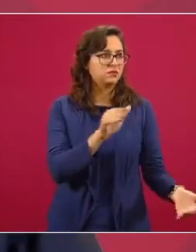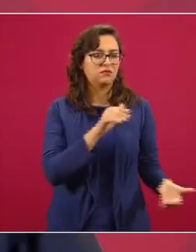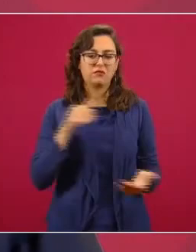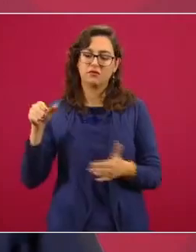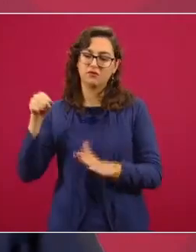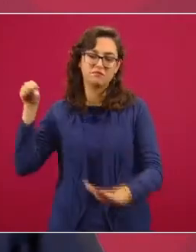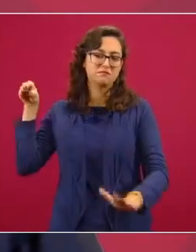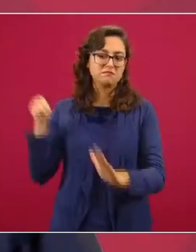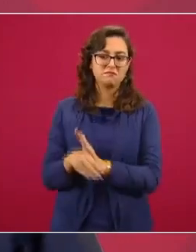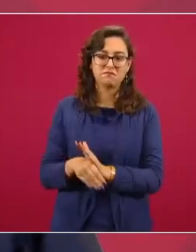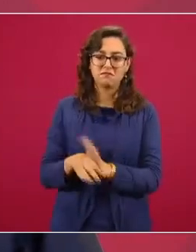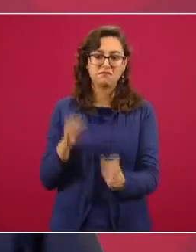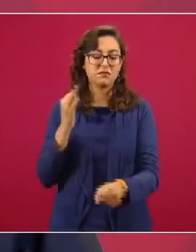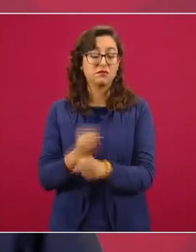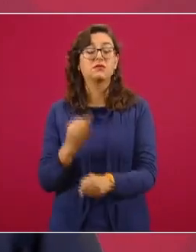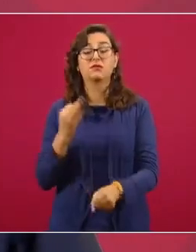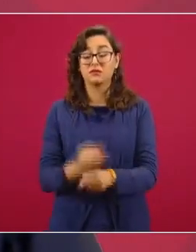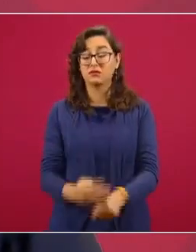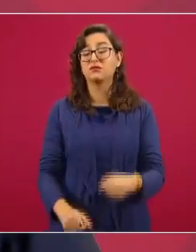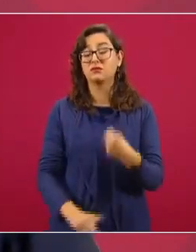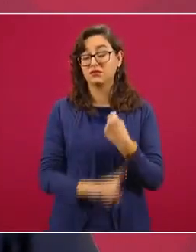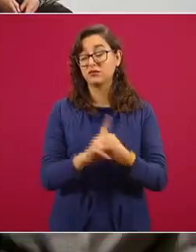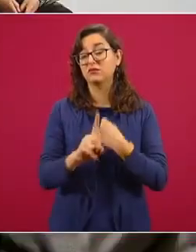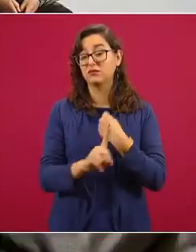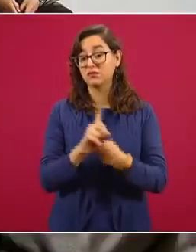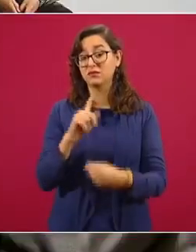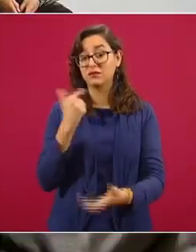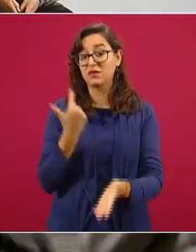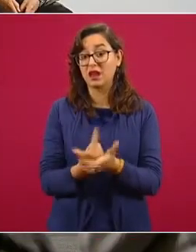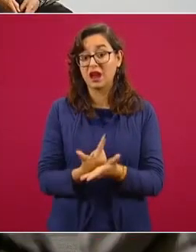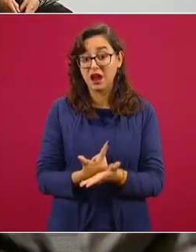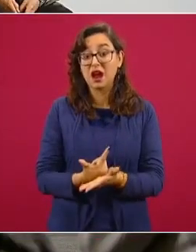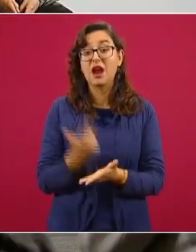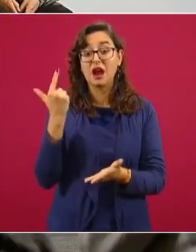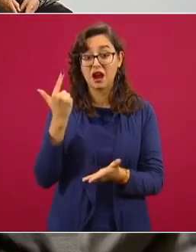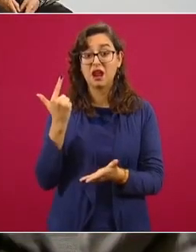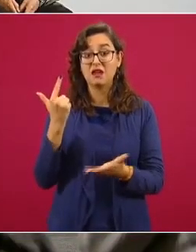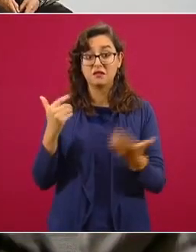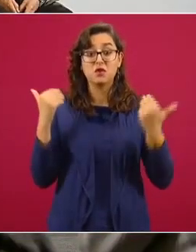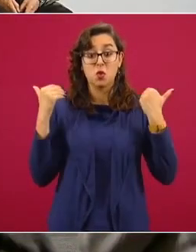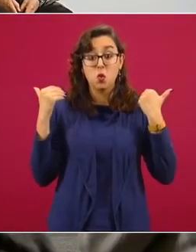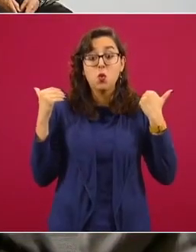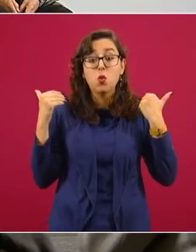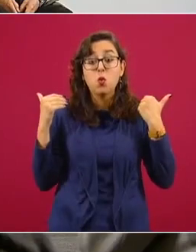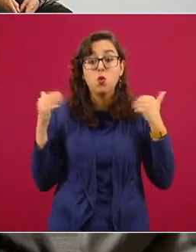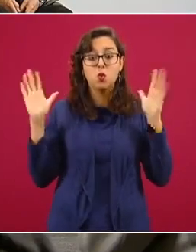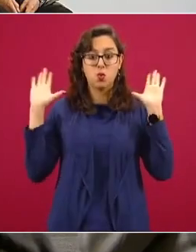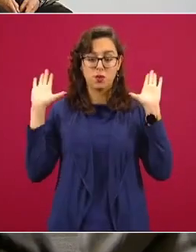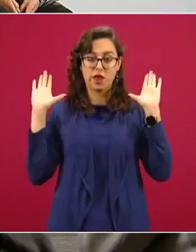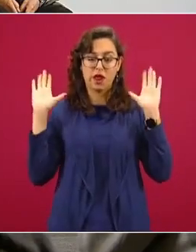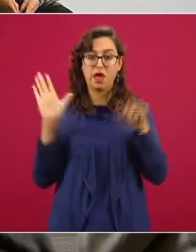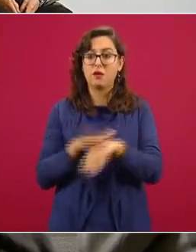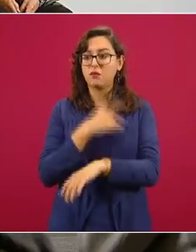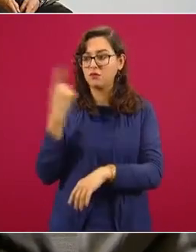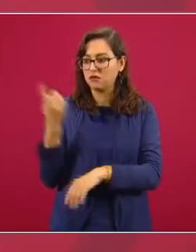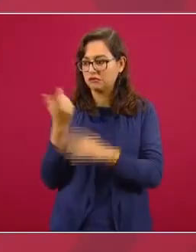y estaríamos metidos en una situación de